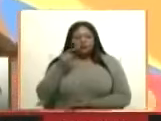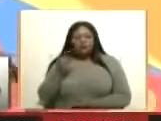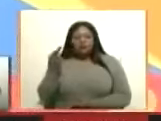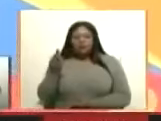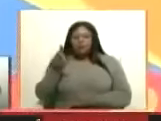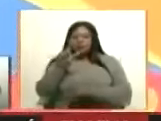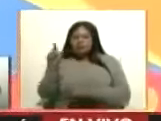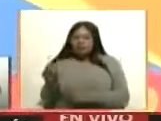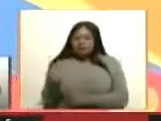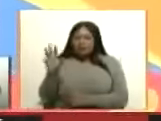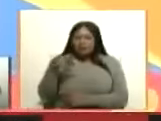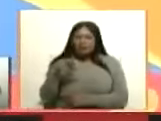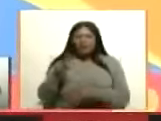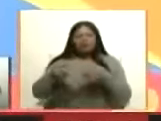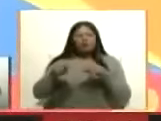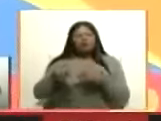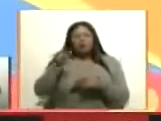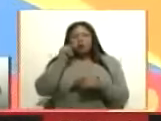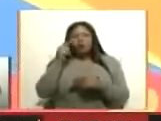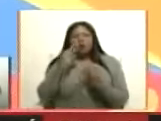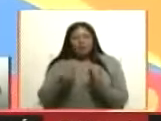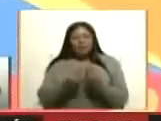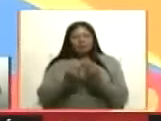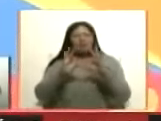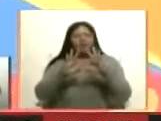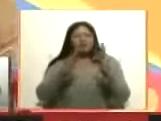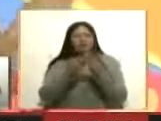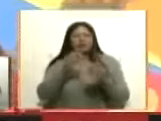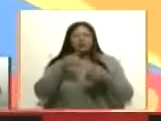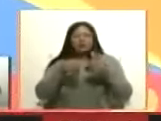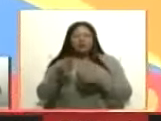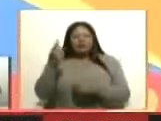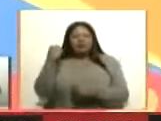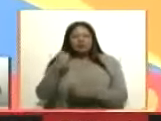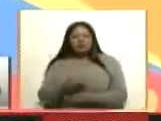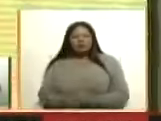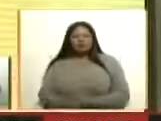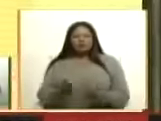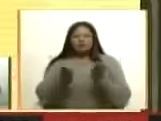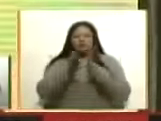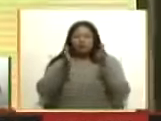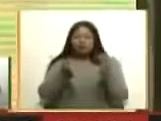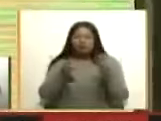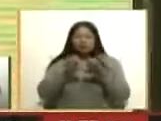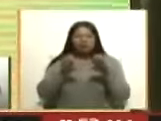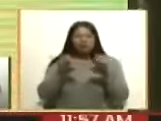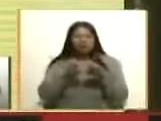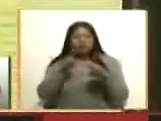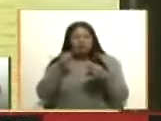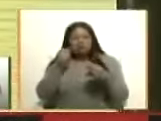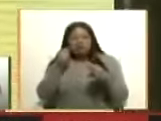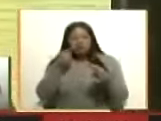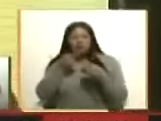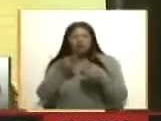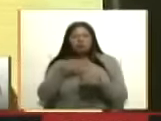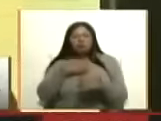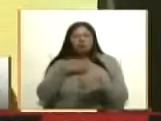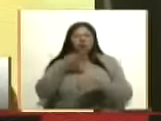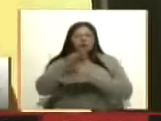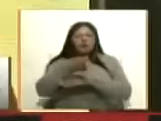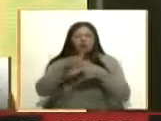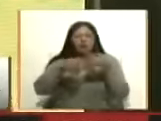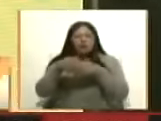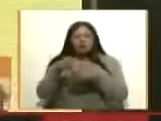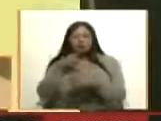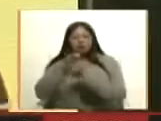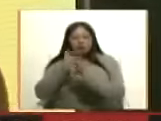nuestras niñas y niños que también acompañaron a la familia a votar ayer y los estudiantes de educación media que aunque no no pudieron votar hicieron un